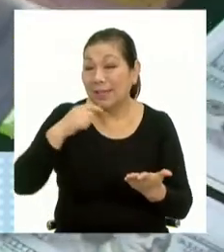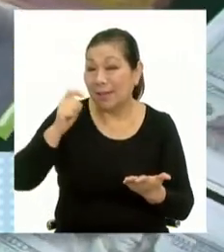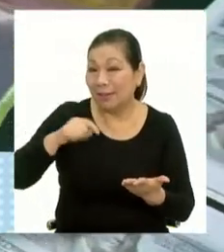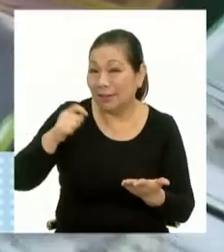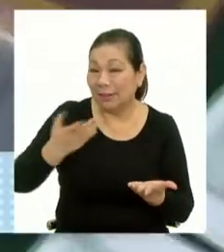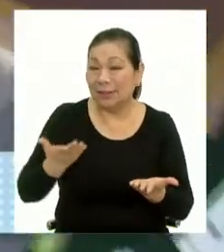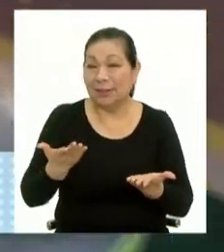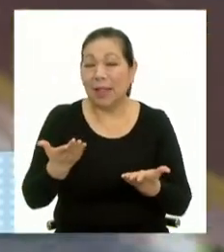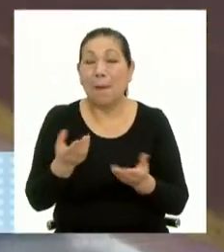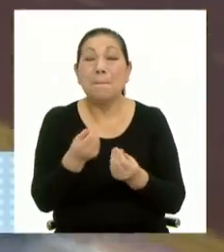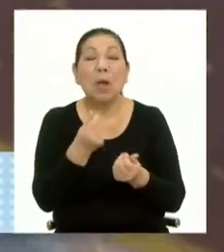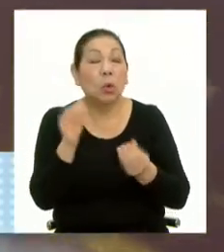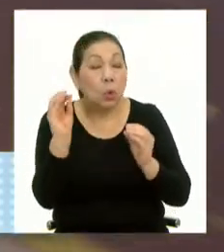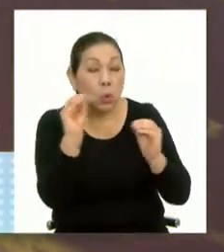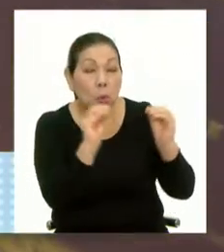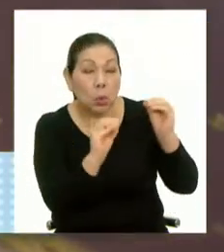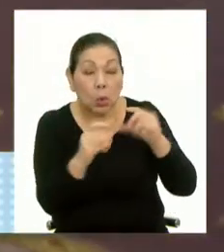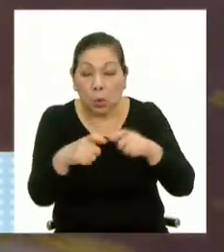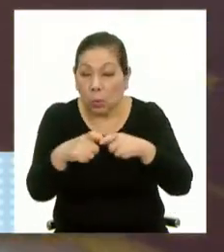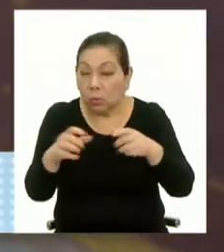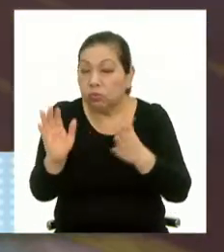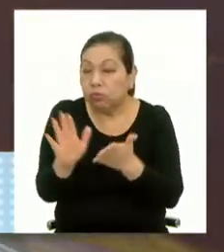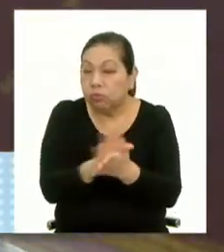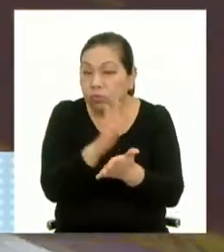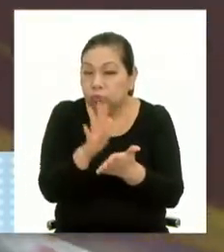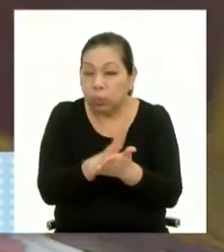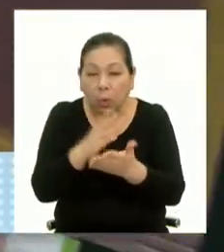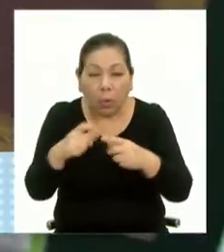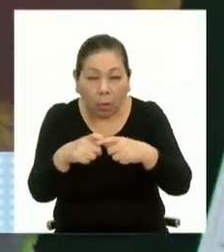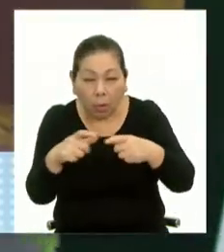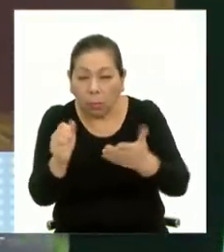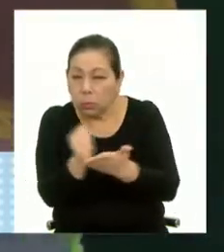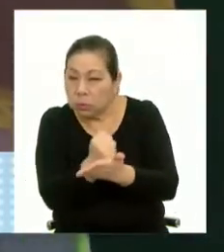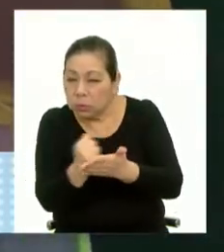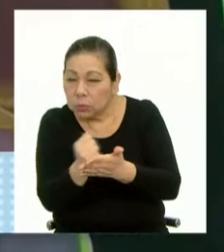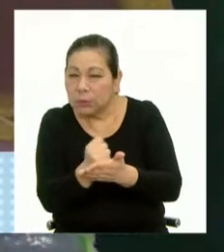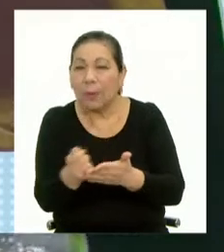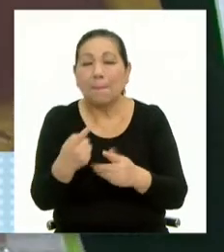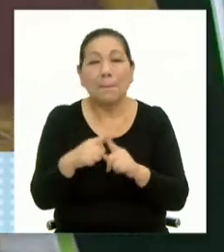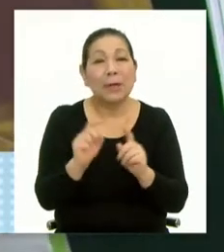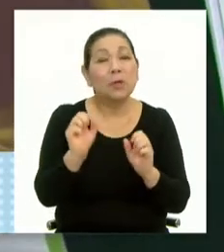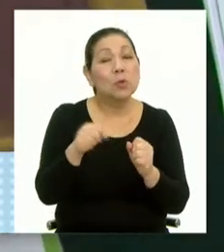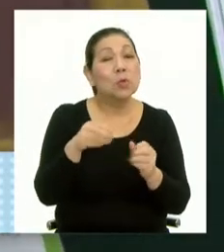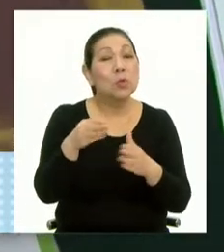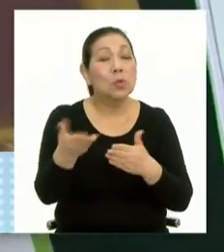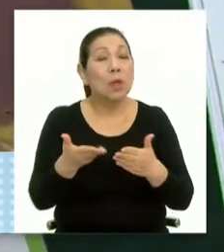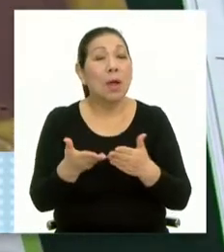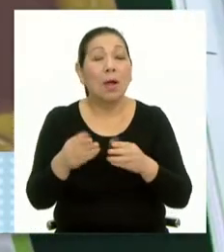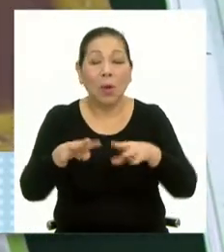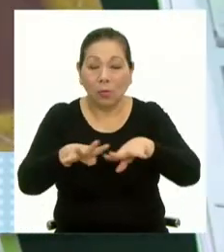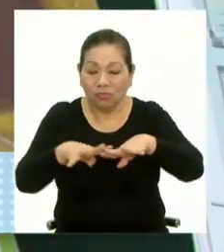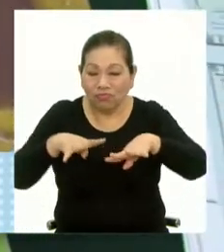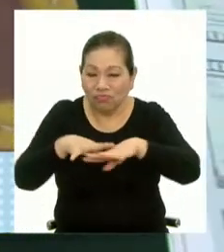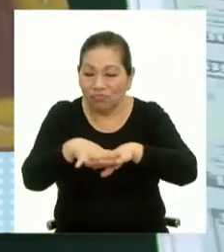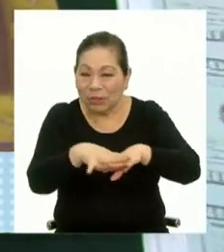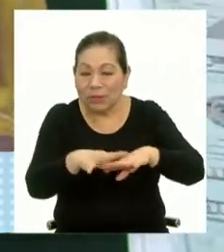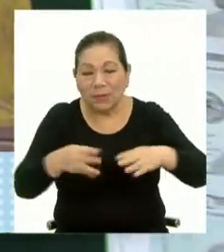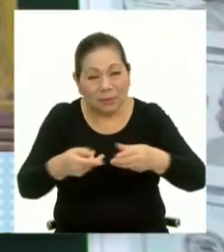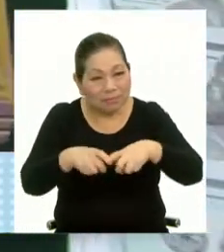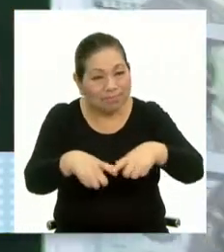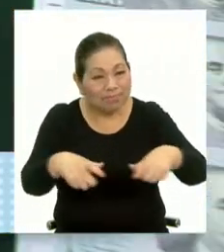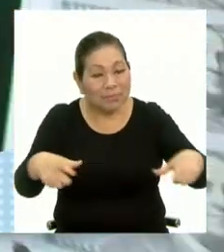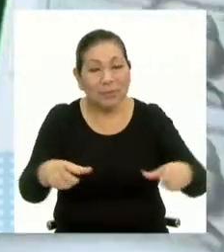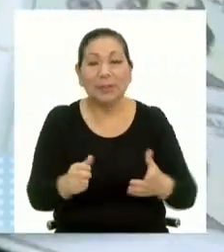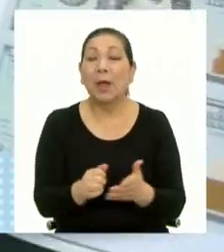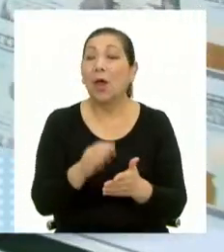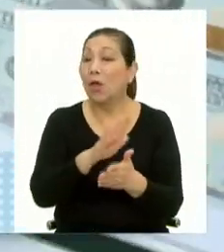permiten darles la calidad total, cintillo de seguridad y acuñadores manuales, el cuadro de serigrafía y su respectiva malla, indudablemente,